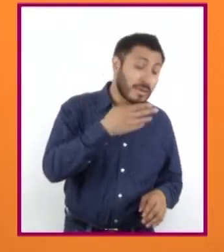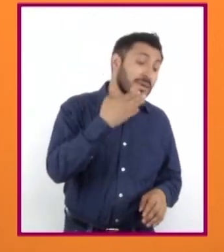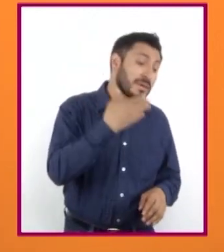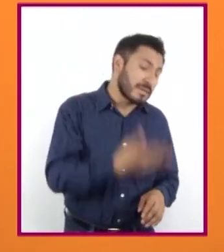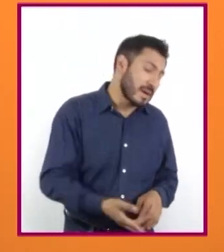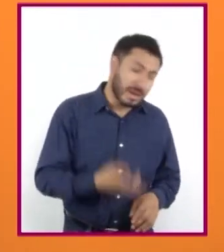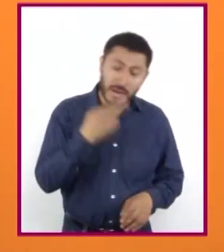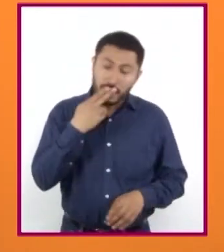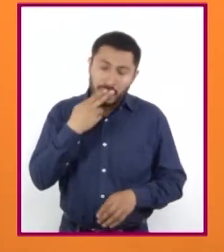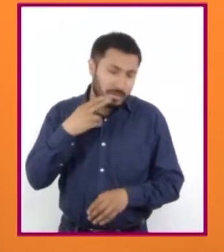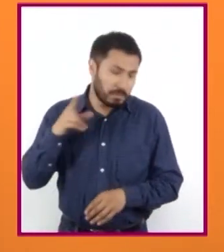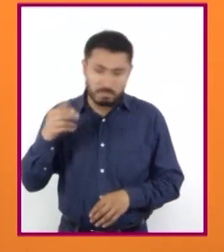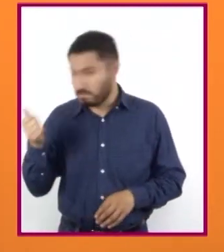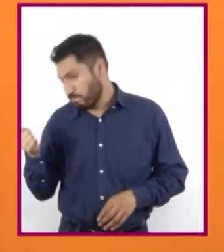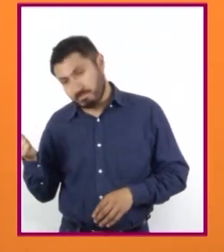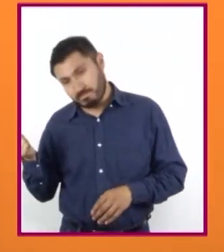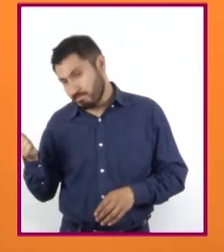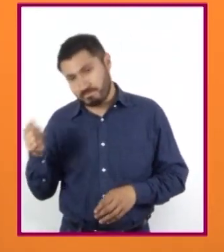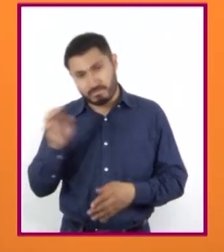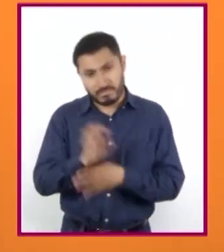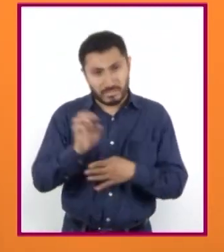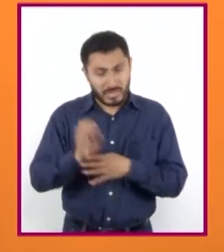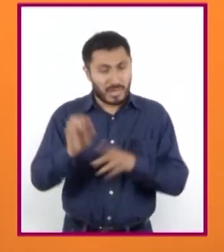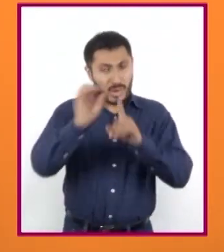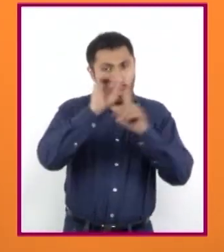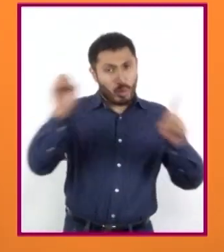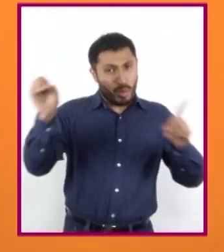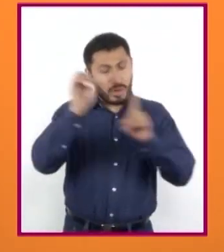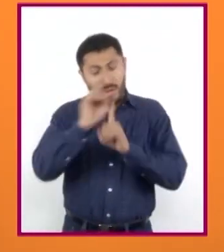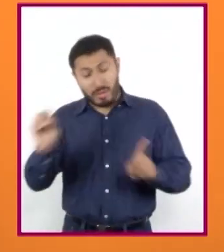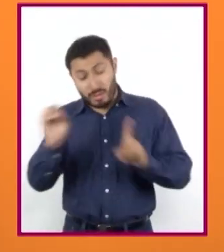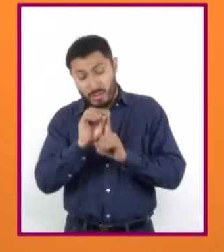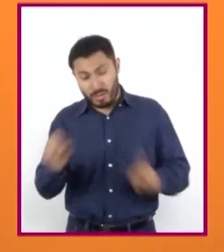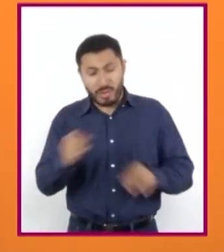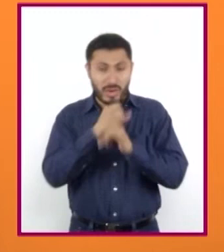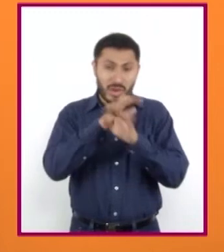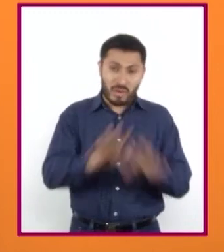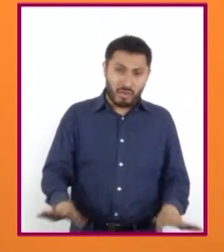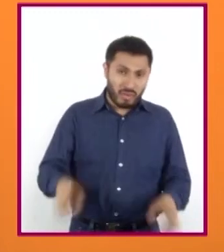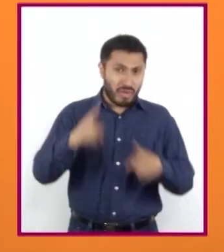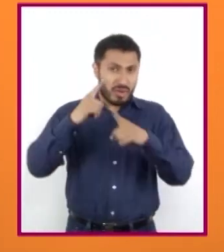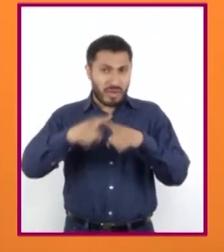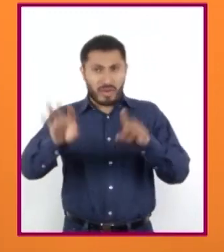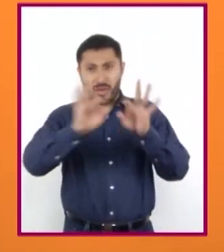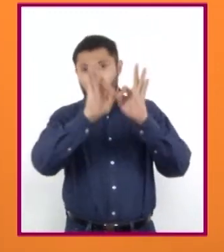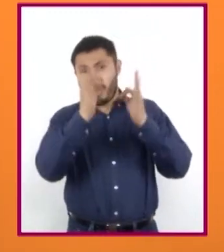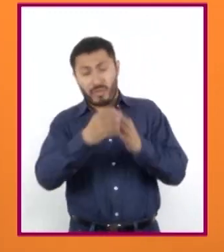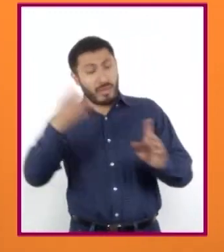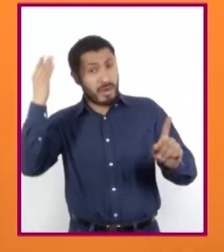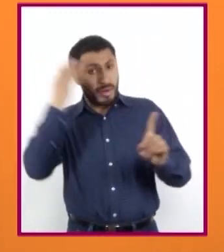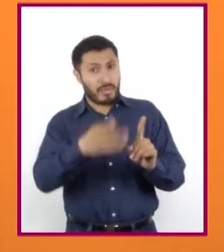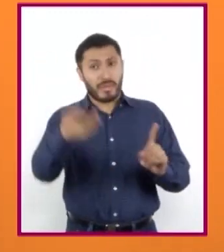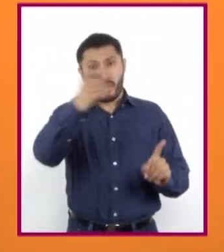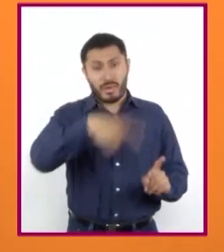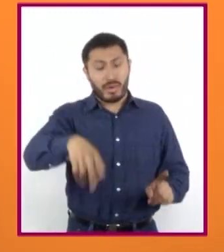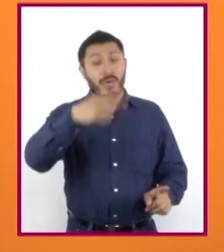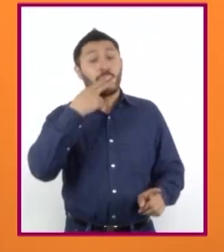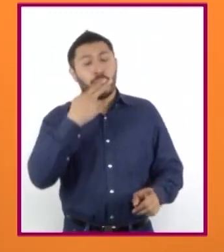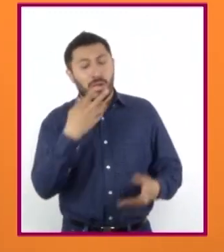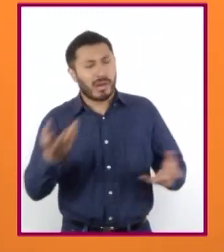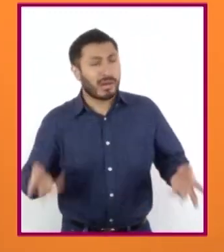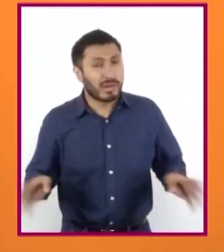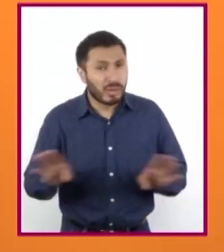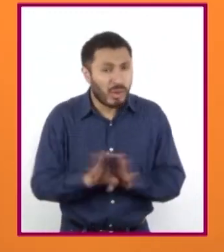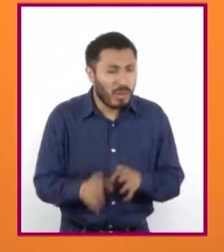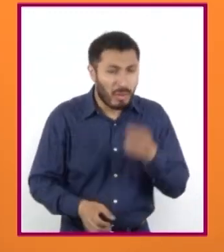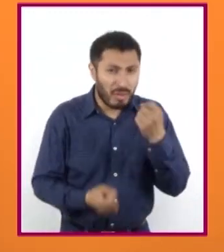Para ello, existen varias formas de organizar la información, con las cuales se pueden apoyar.